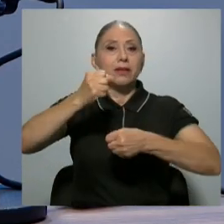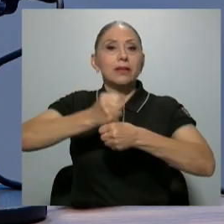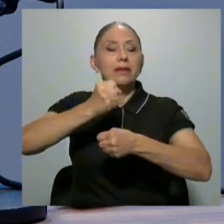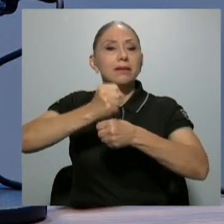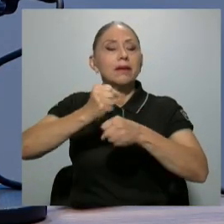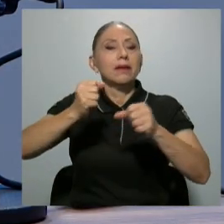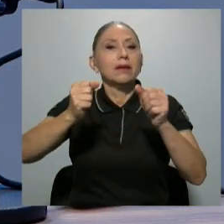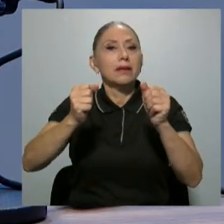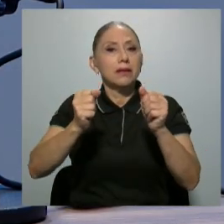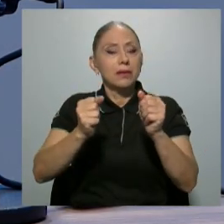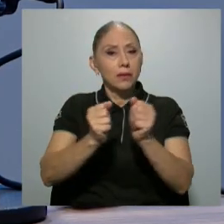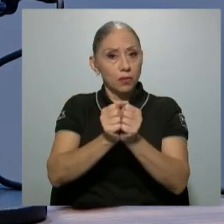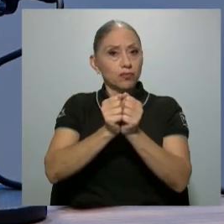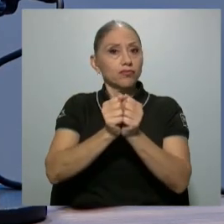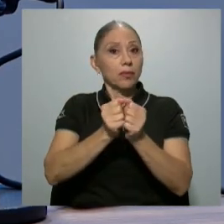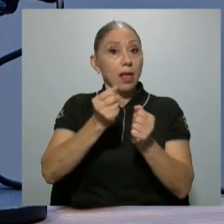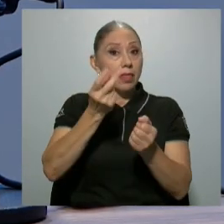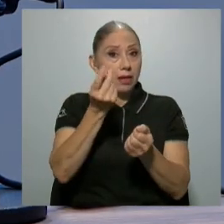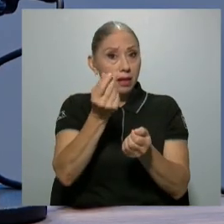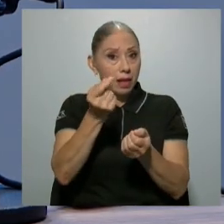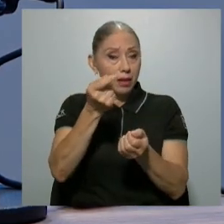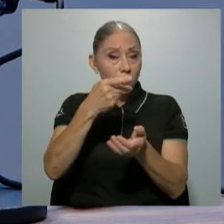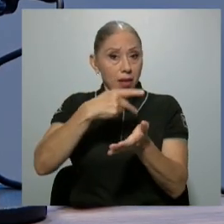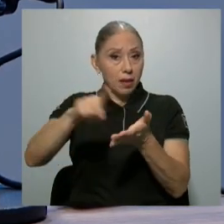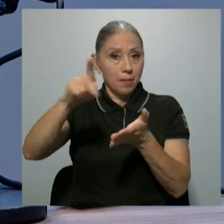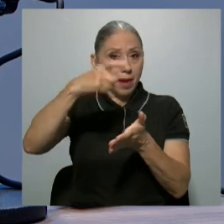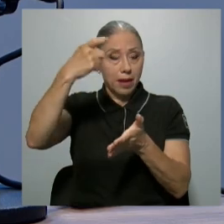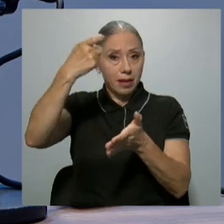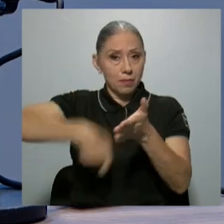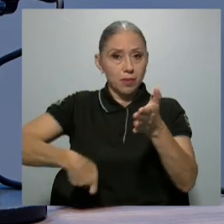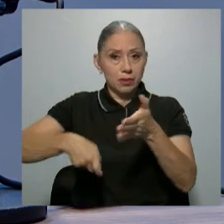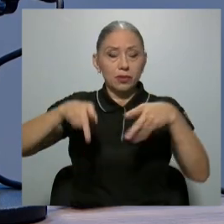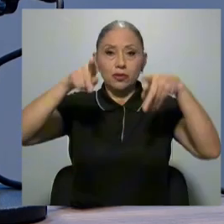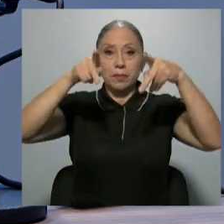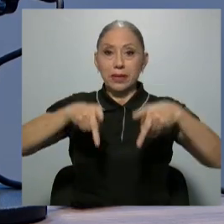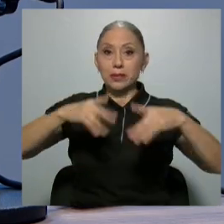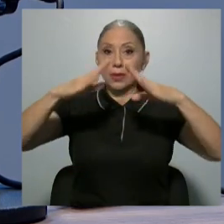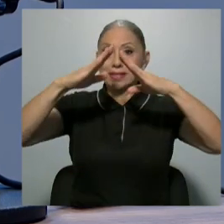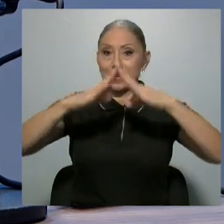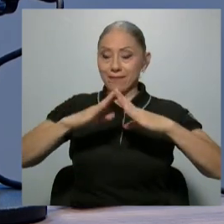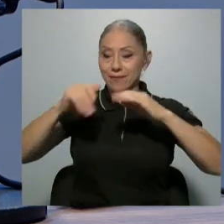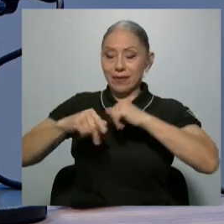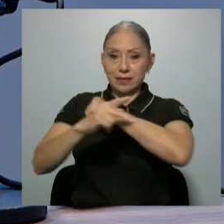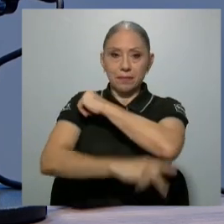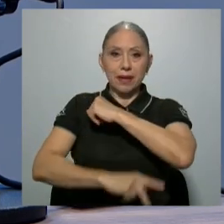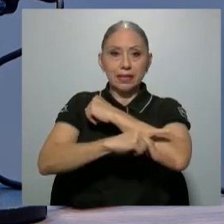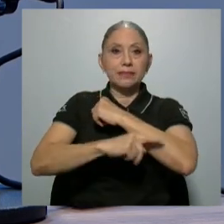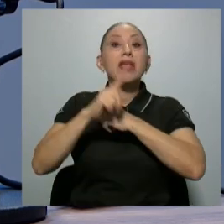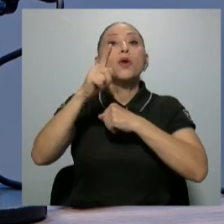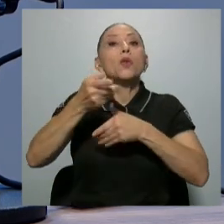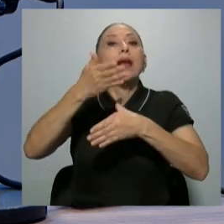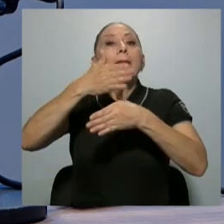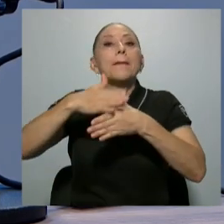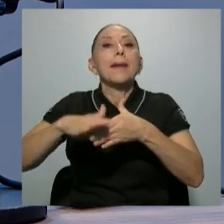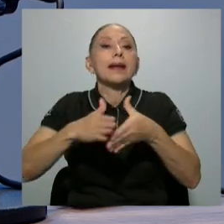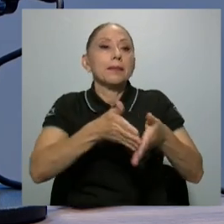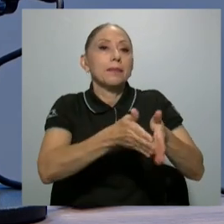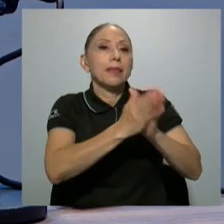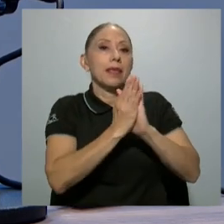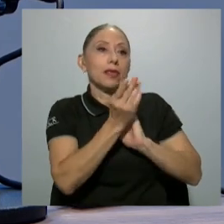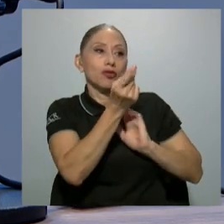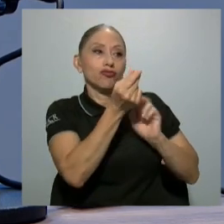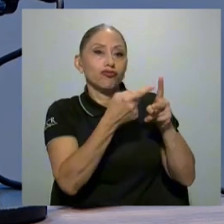paga con los impuestos que tributan los habitantes de este país y parte con el endeudamiento, pero eso es otro